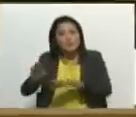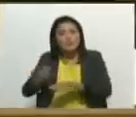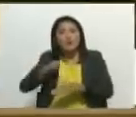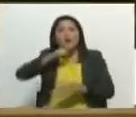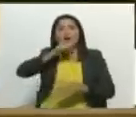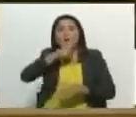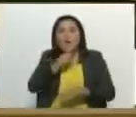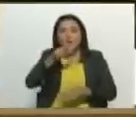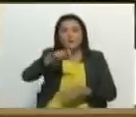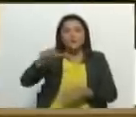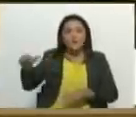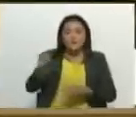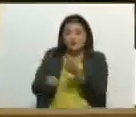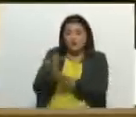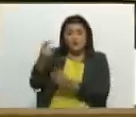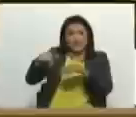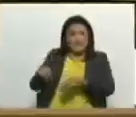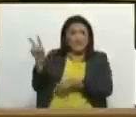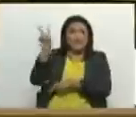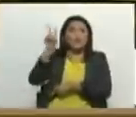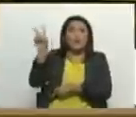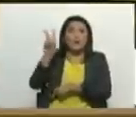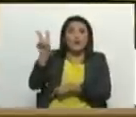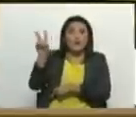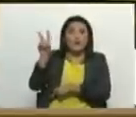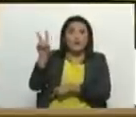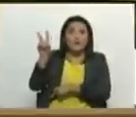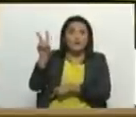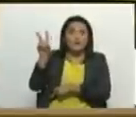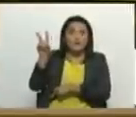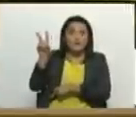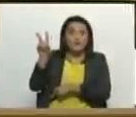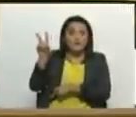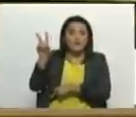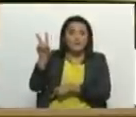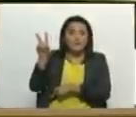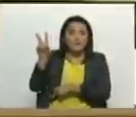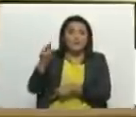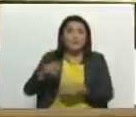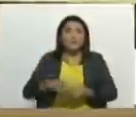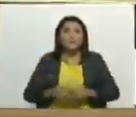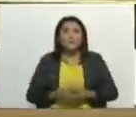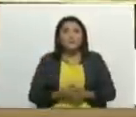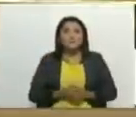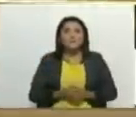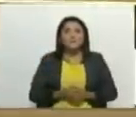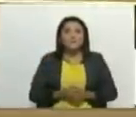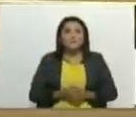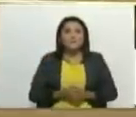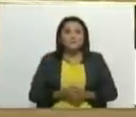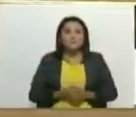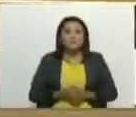fundadores de esta tierra venezolana, de esta tierra americana.